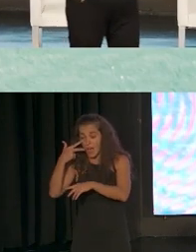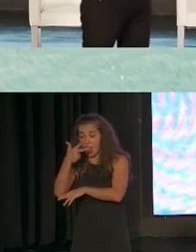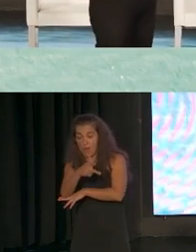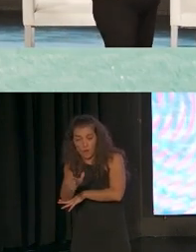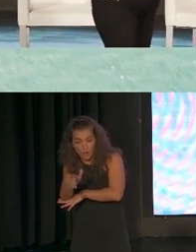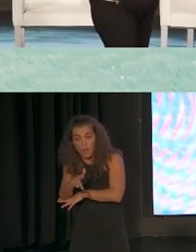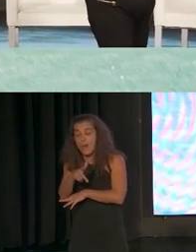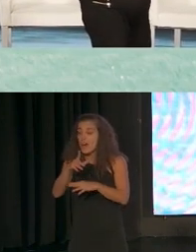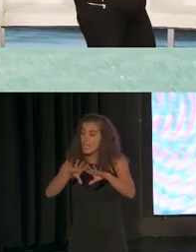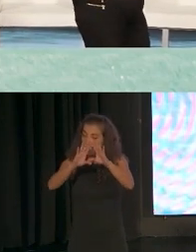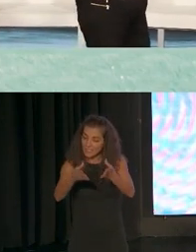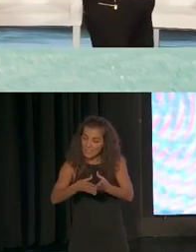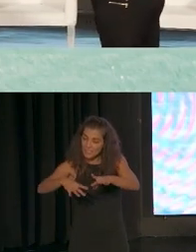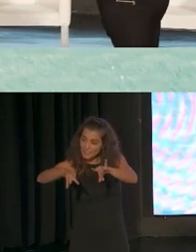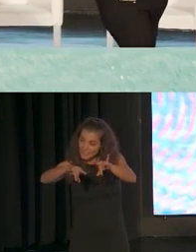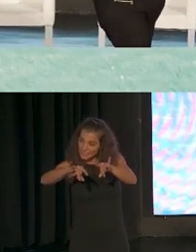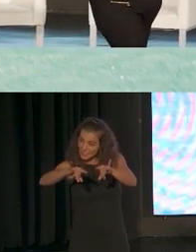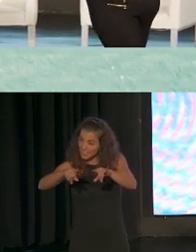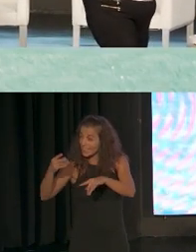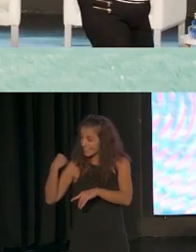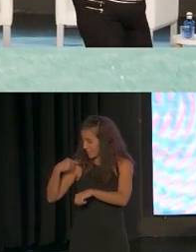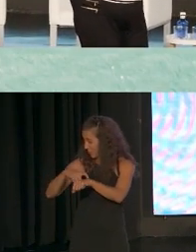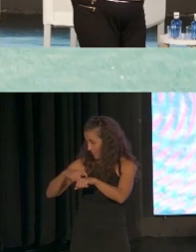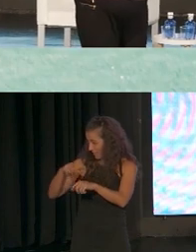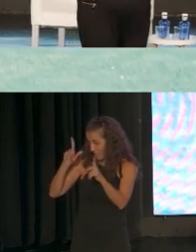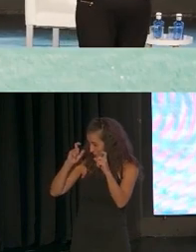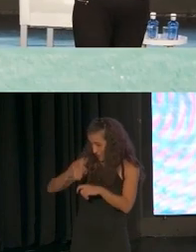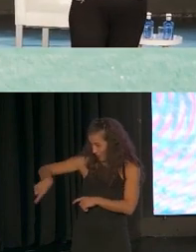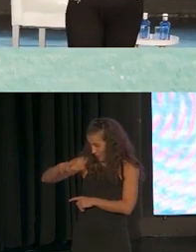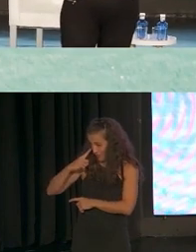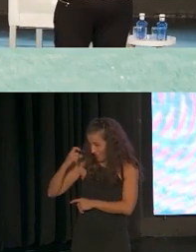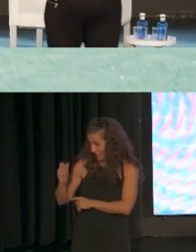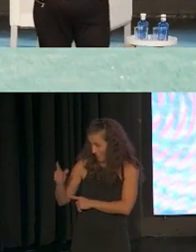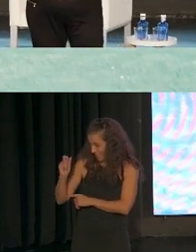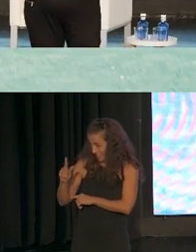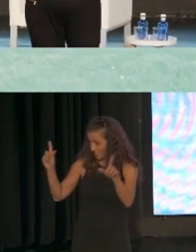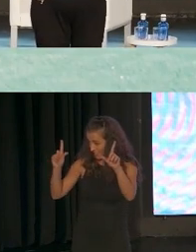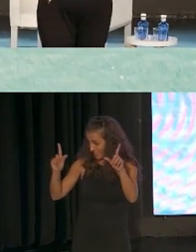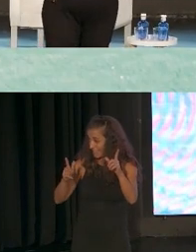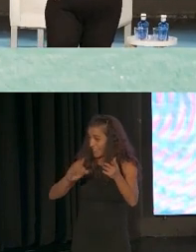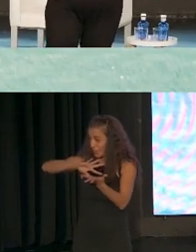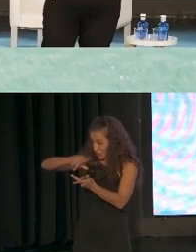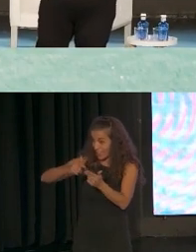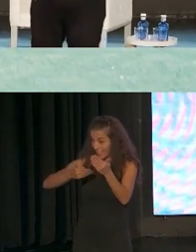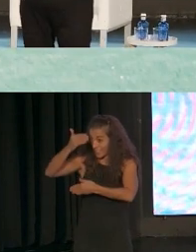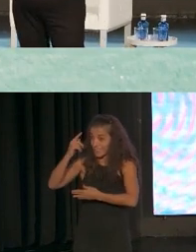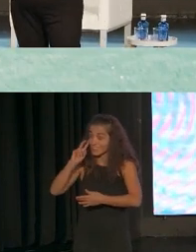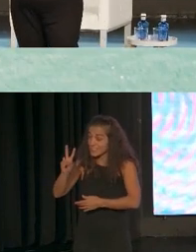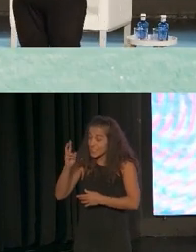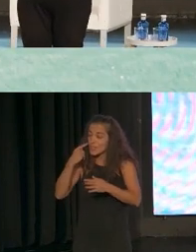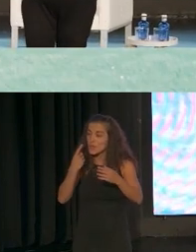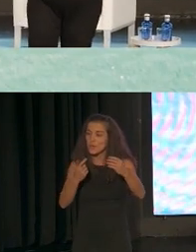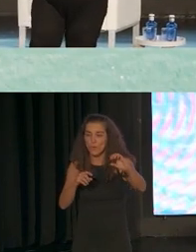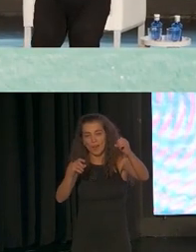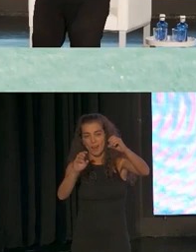entonces fue como salió la típica foto que todos hemos visto en el telediario de la tierra flotando